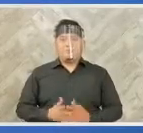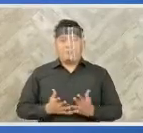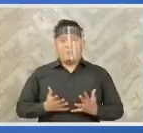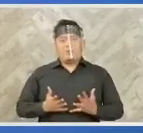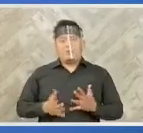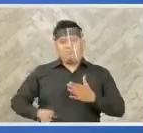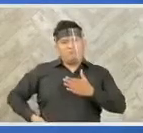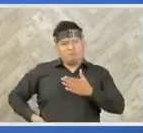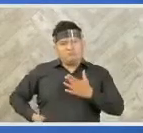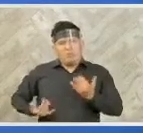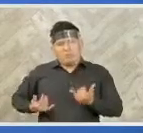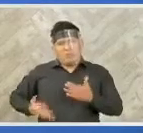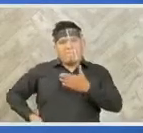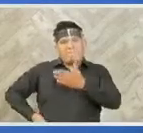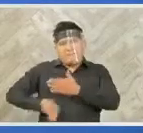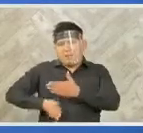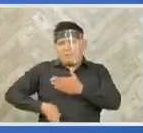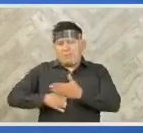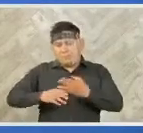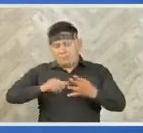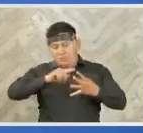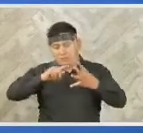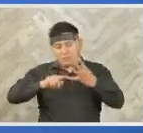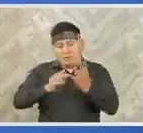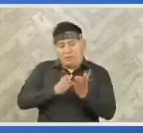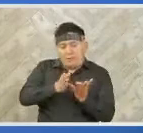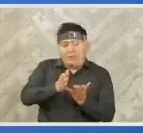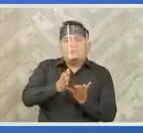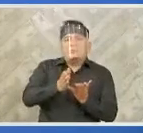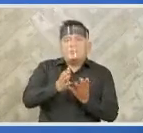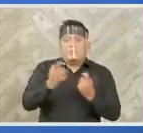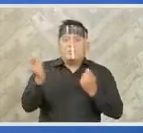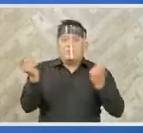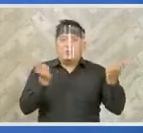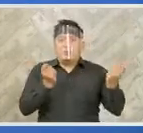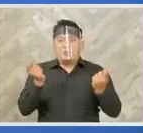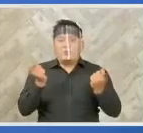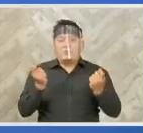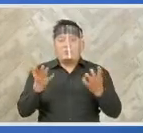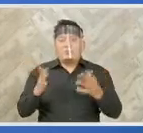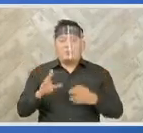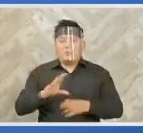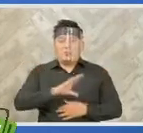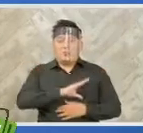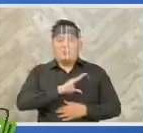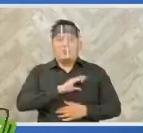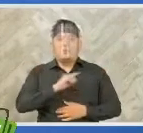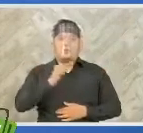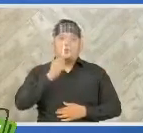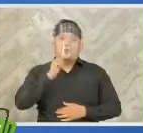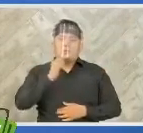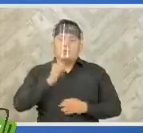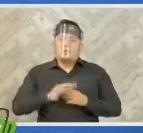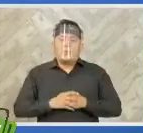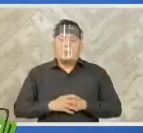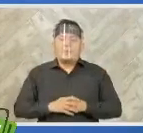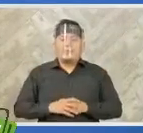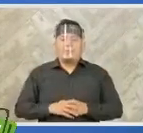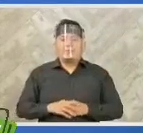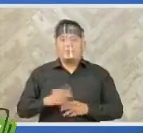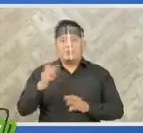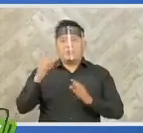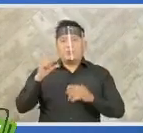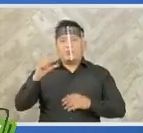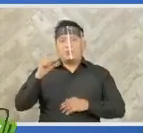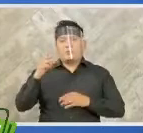Continuamos ahora con la cuarta línea estratégica del plan de desarrollo del alcalde Jairo Yáñez, Cúcuta